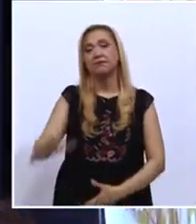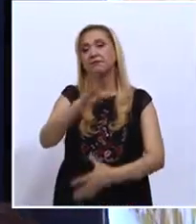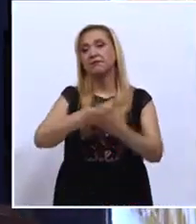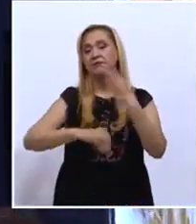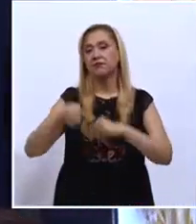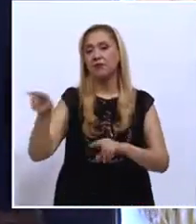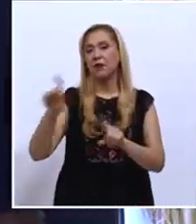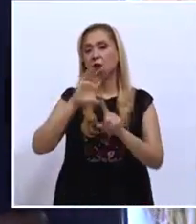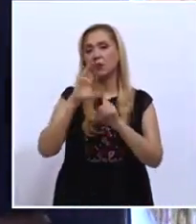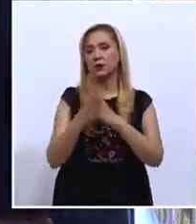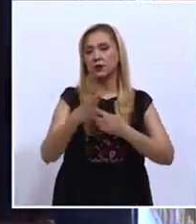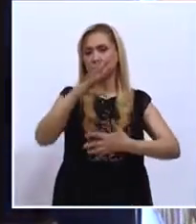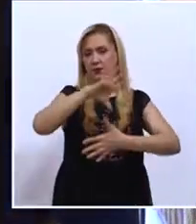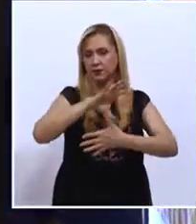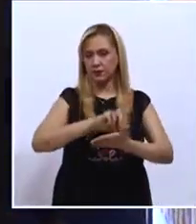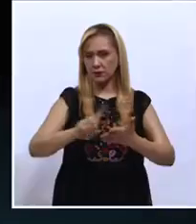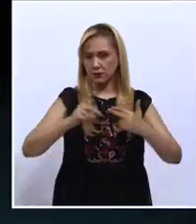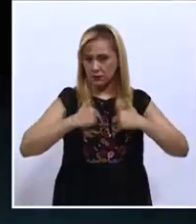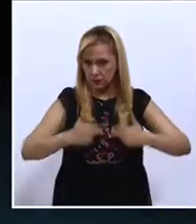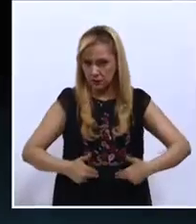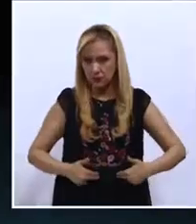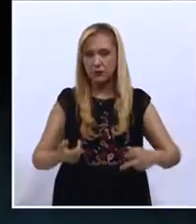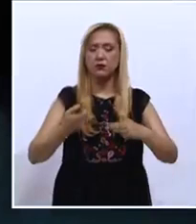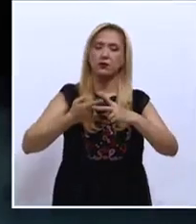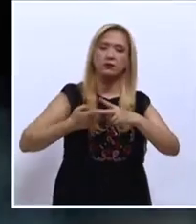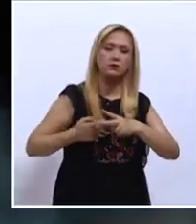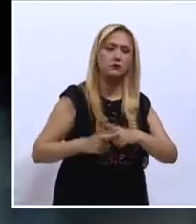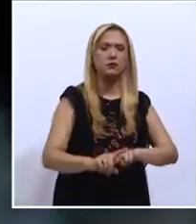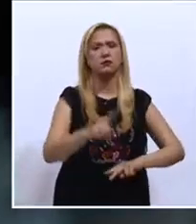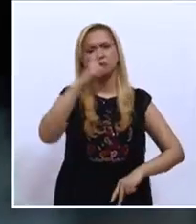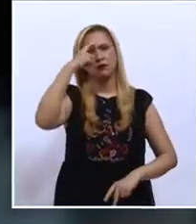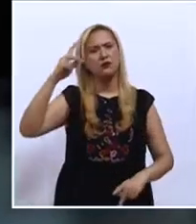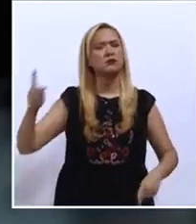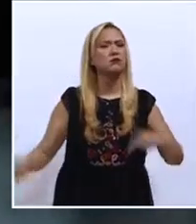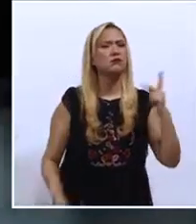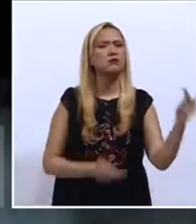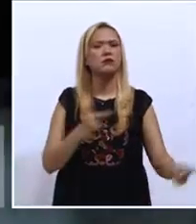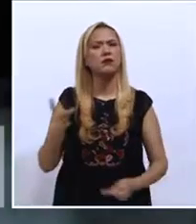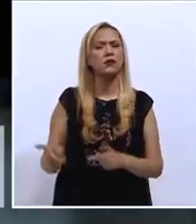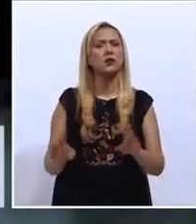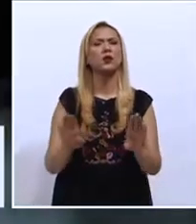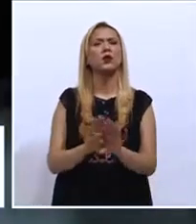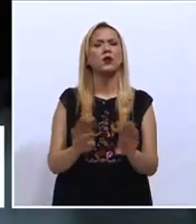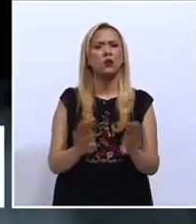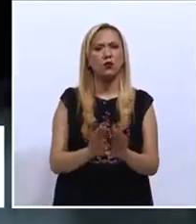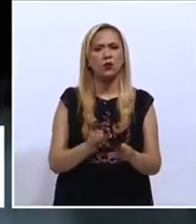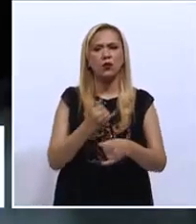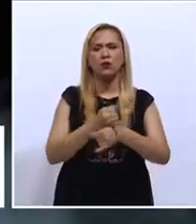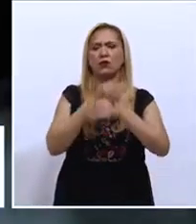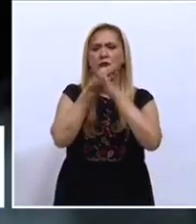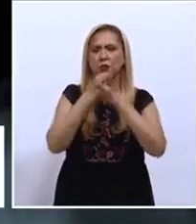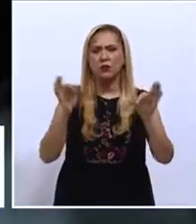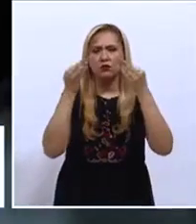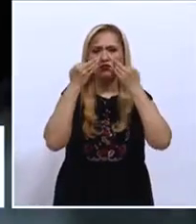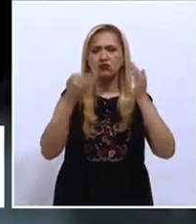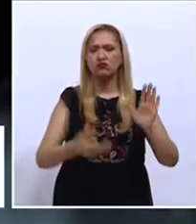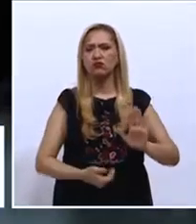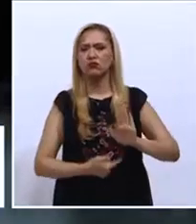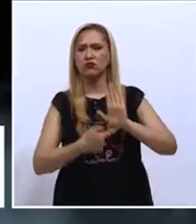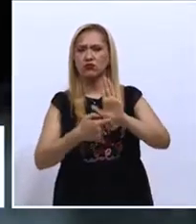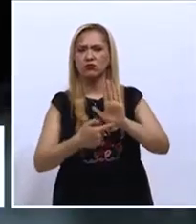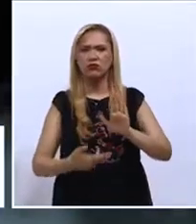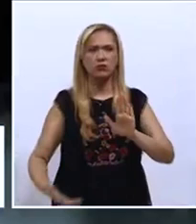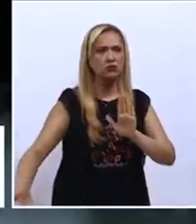la Comisión Interamericana de Derechos Humanos inició el proceso de consulta sobre acceso a la información y transparencia